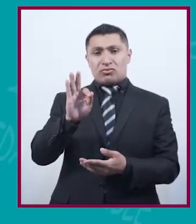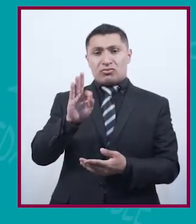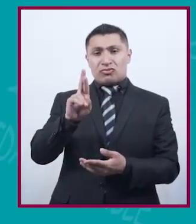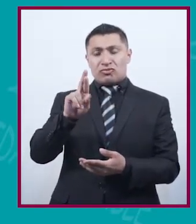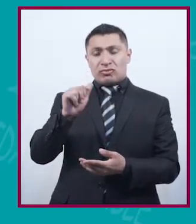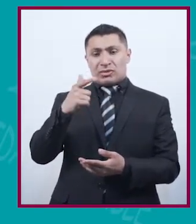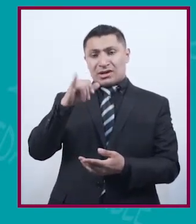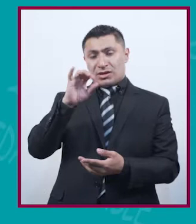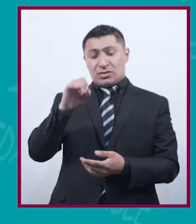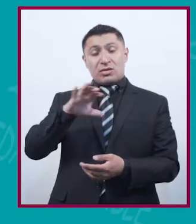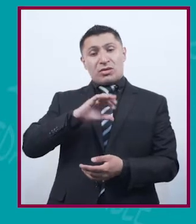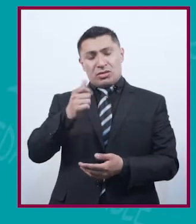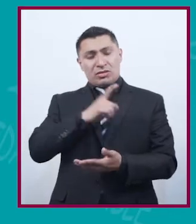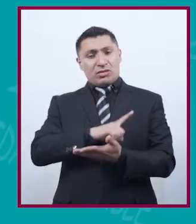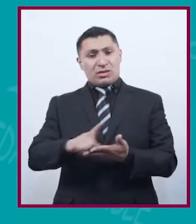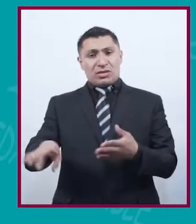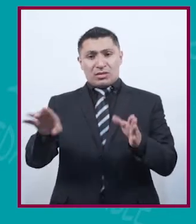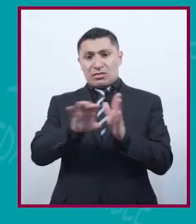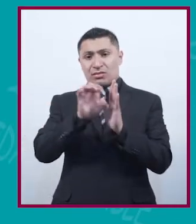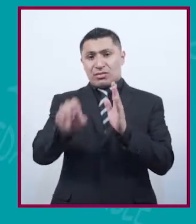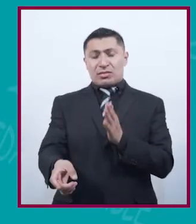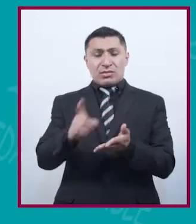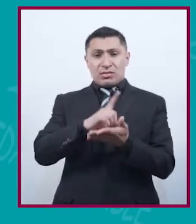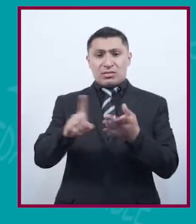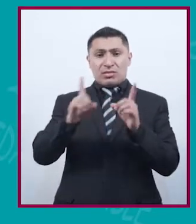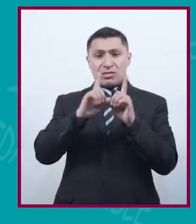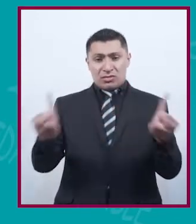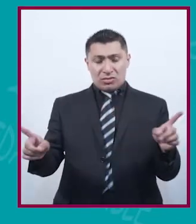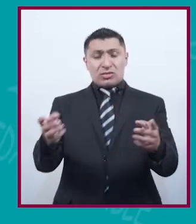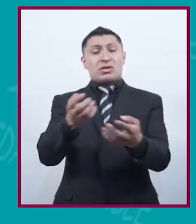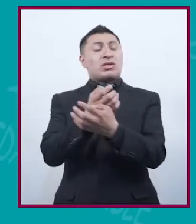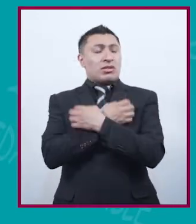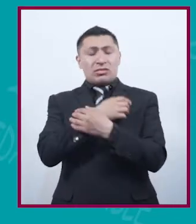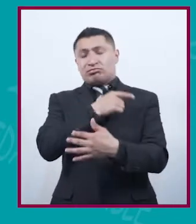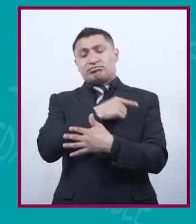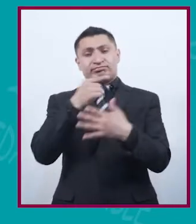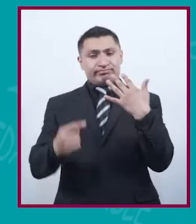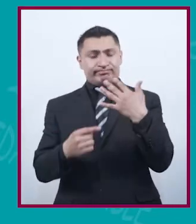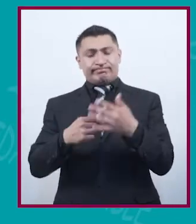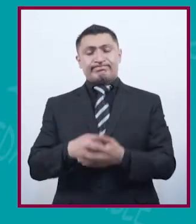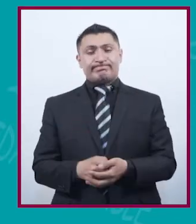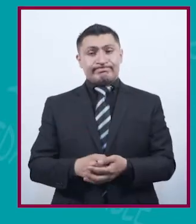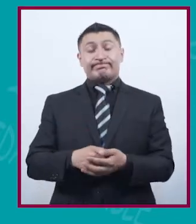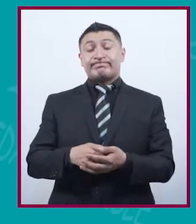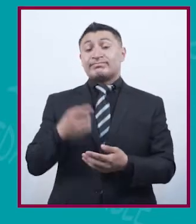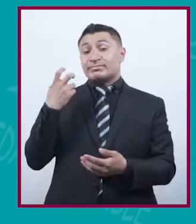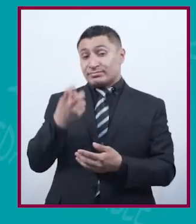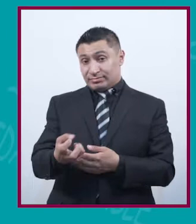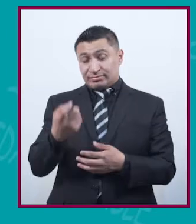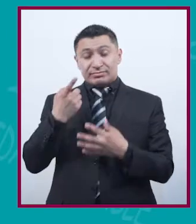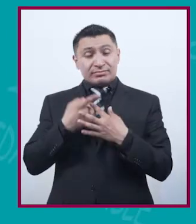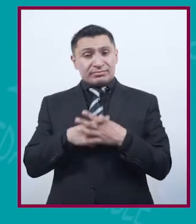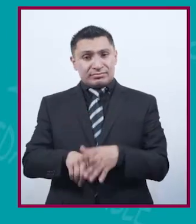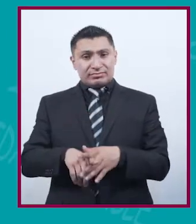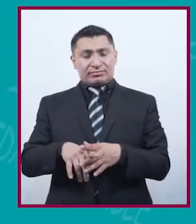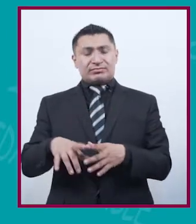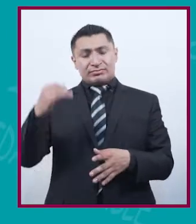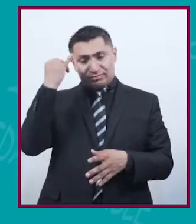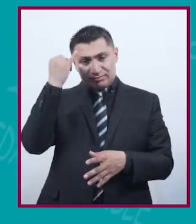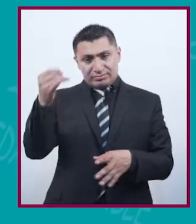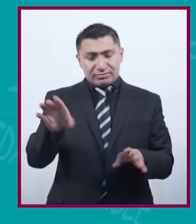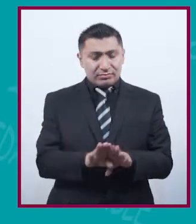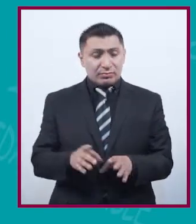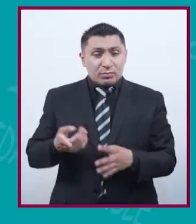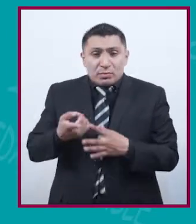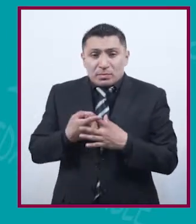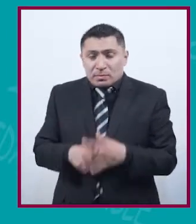de otros derechos como el derecho al divorcio, el derecho a la educación, etc., ¿no? A partir de esto se considera que